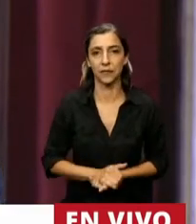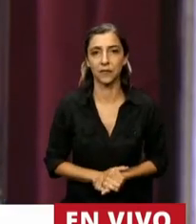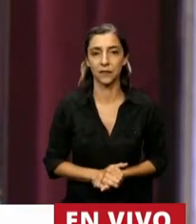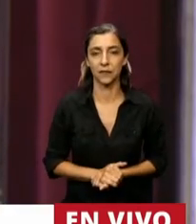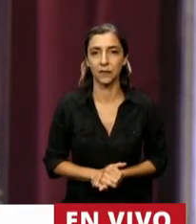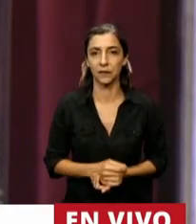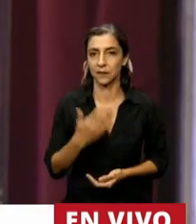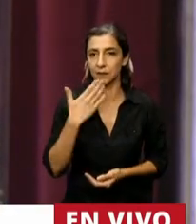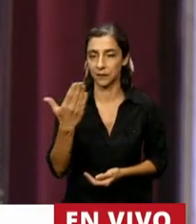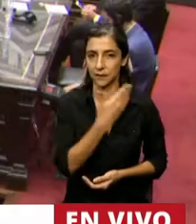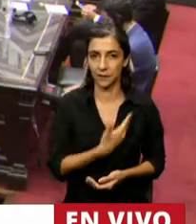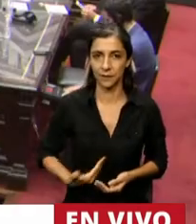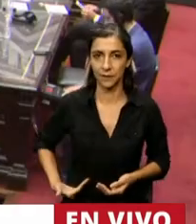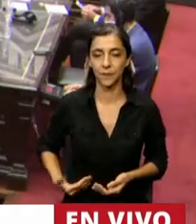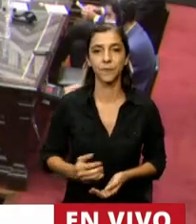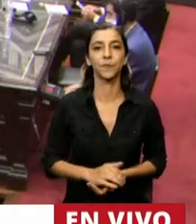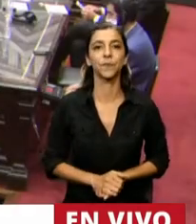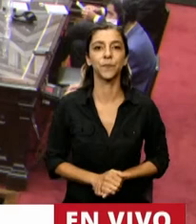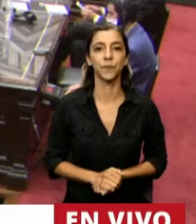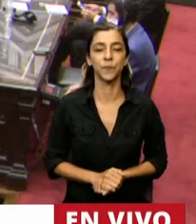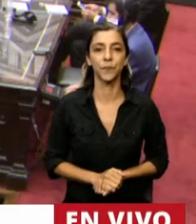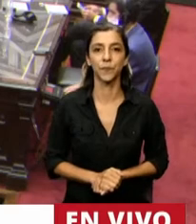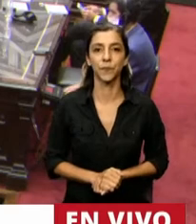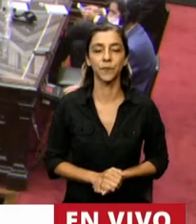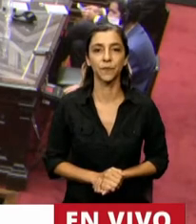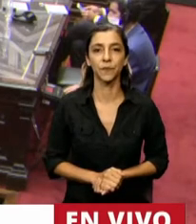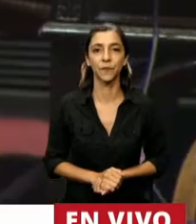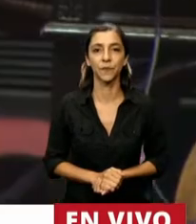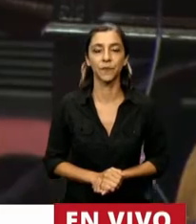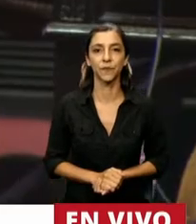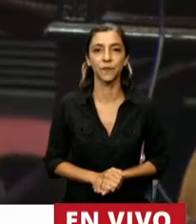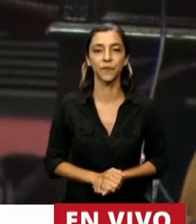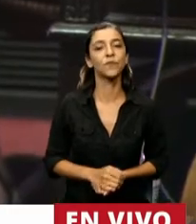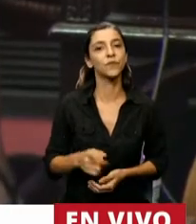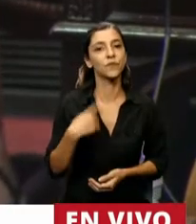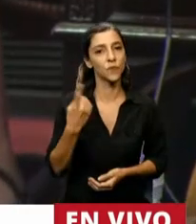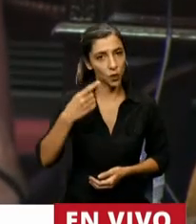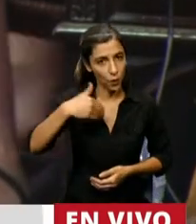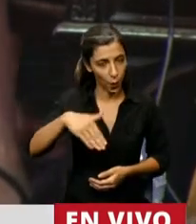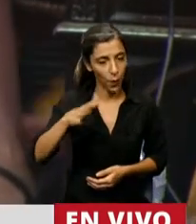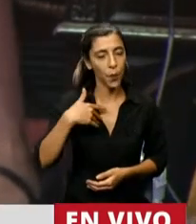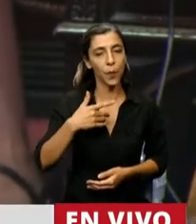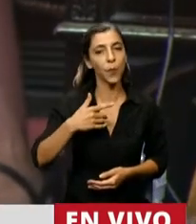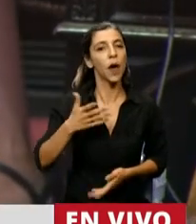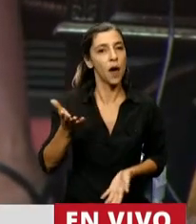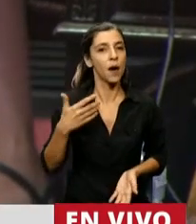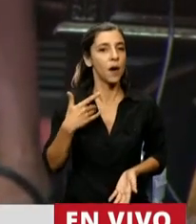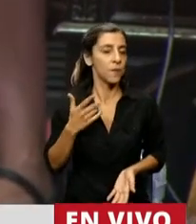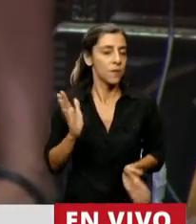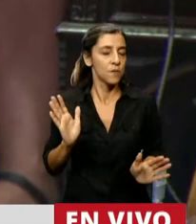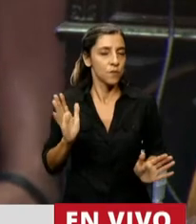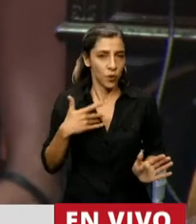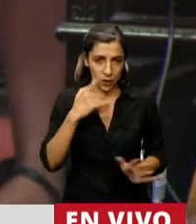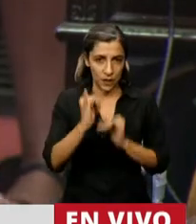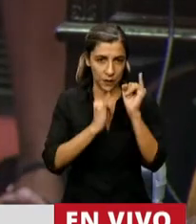gracias presidente vamos a a definir lo que estamos haciendo si votamos esta fórmula por lo